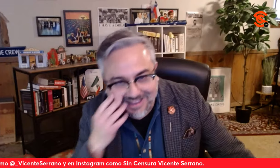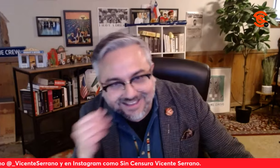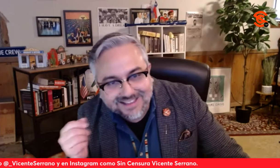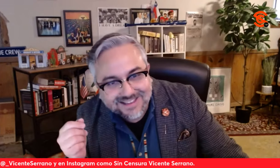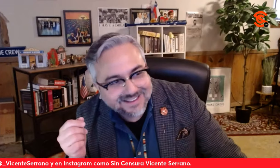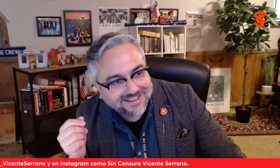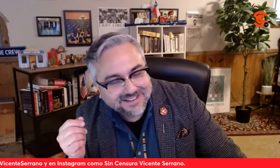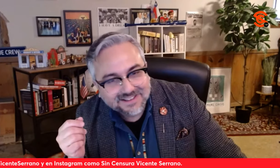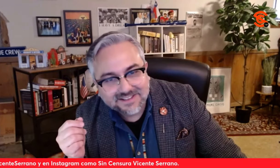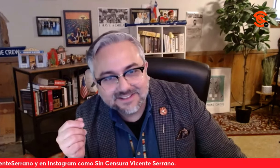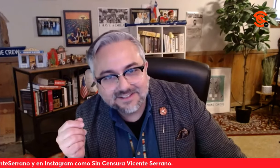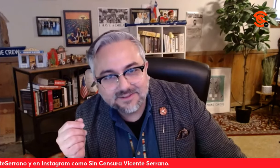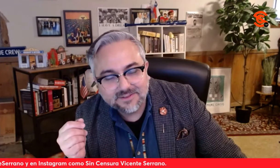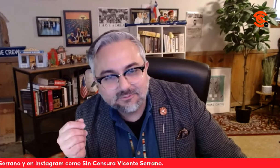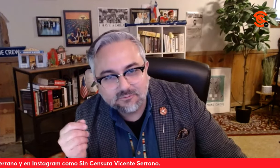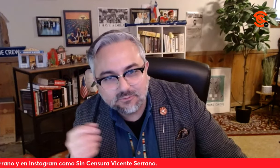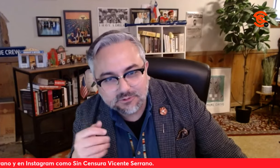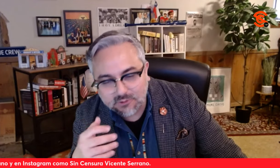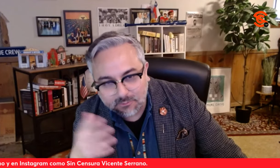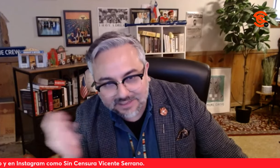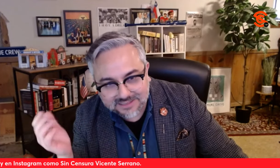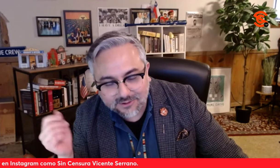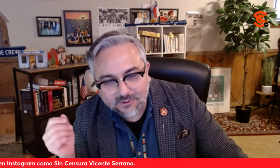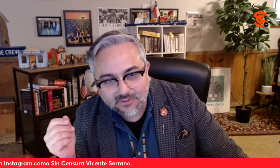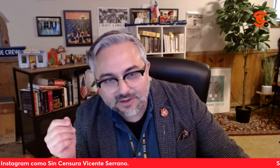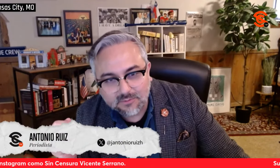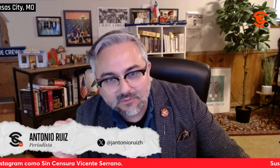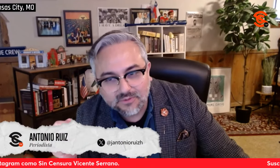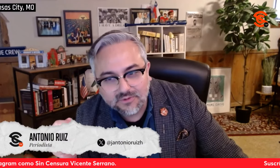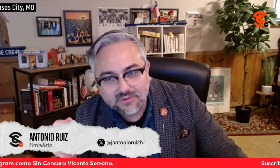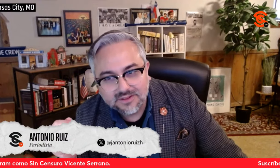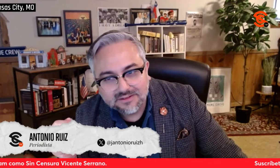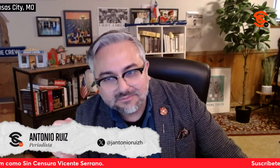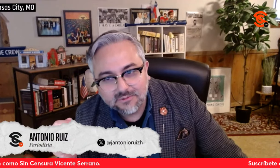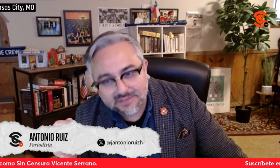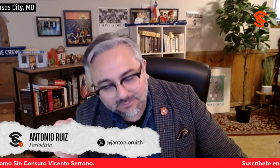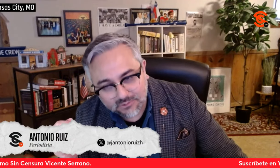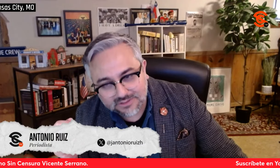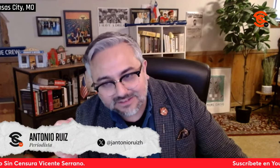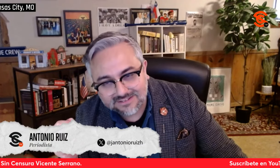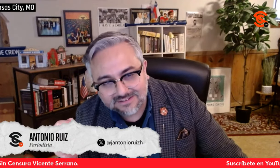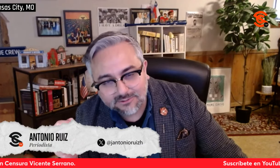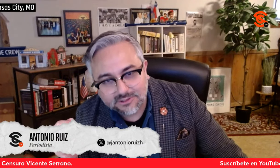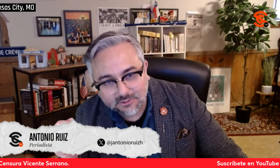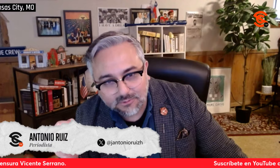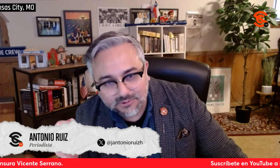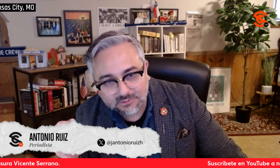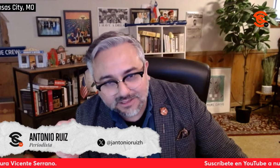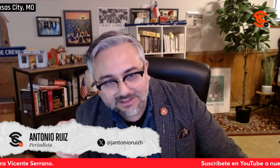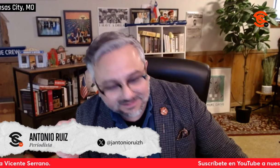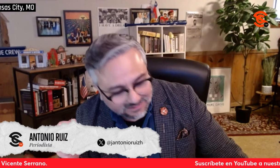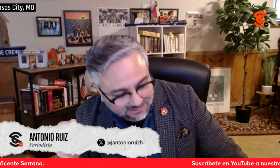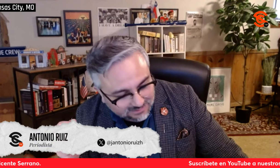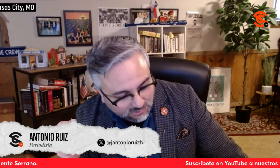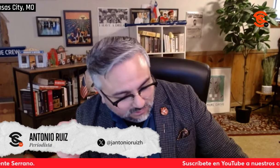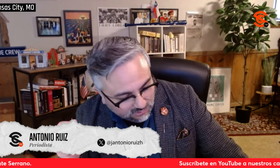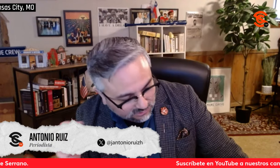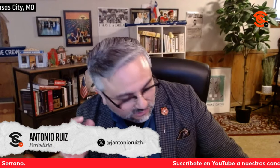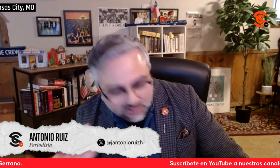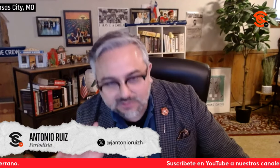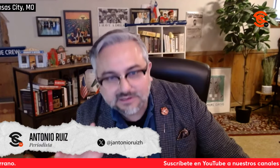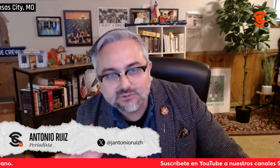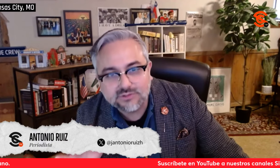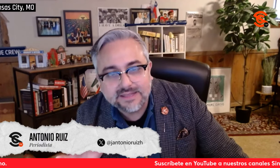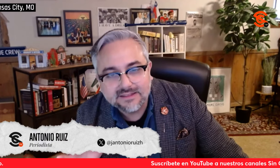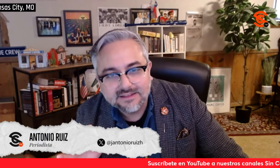yo eh eh Pues compartirlo con el mundo muchas muchas gracias los quiero mucho de verdad yo